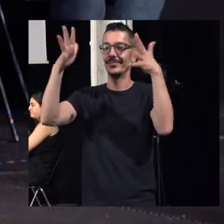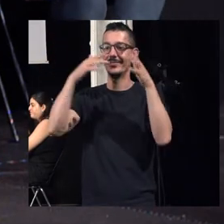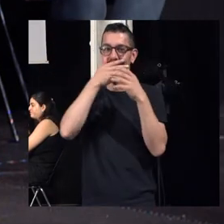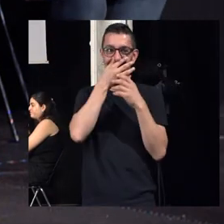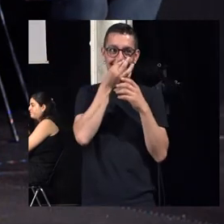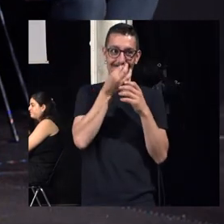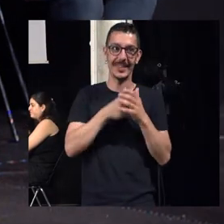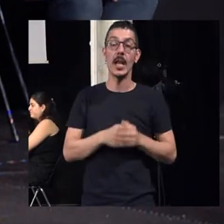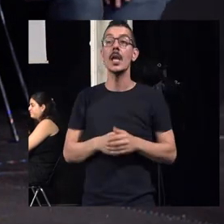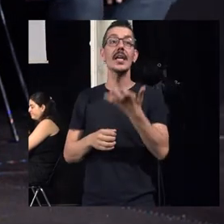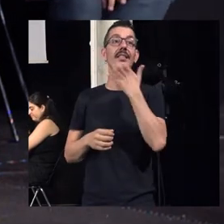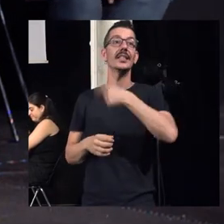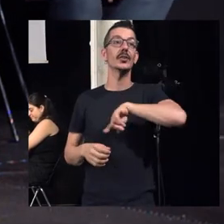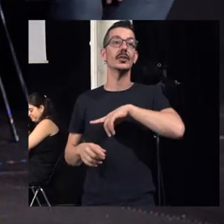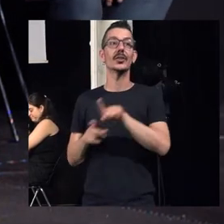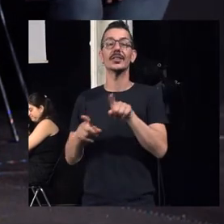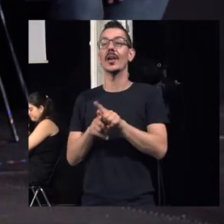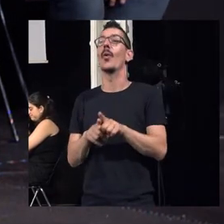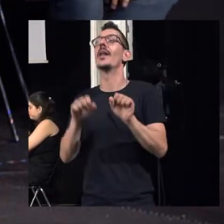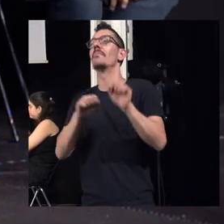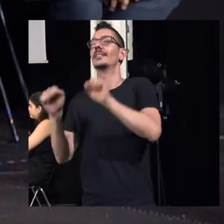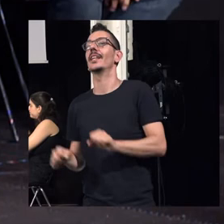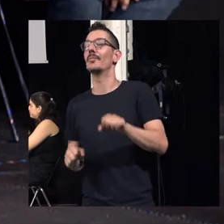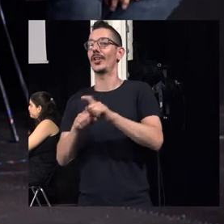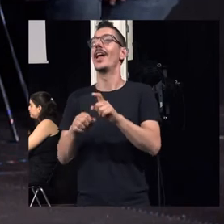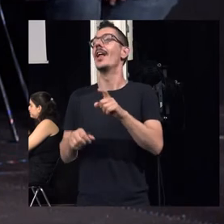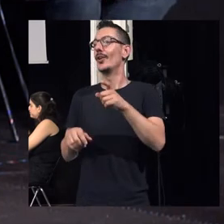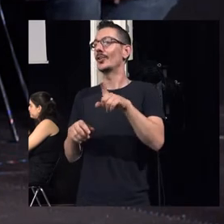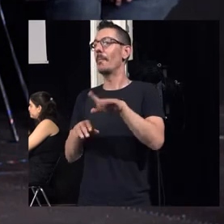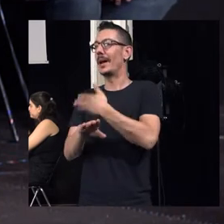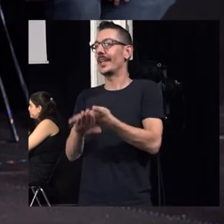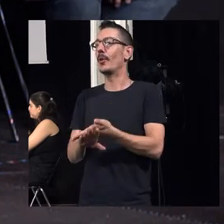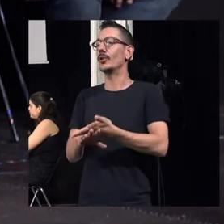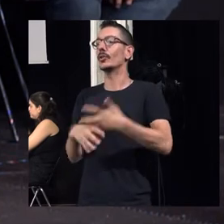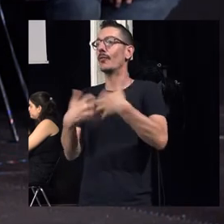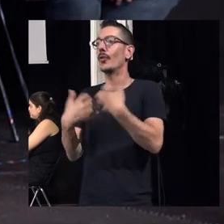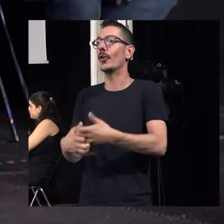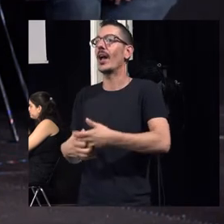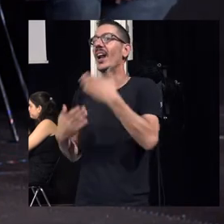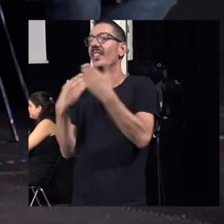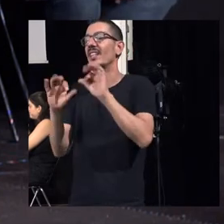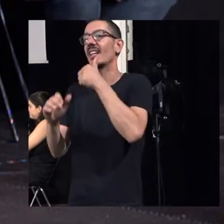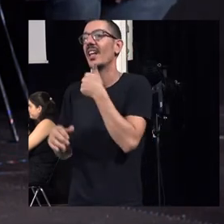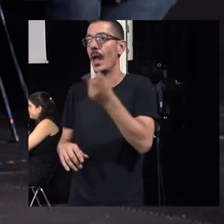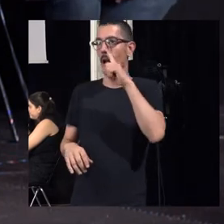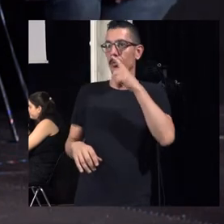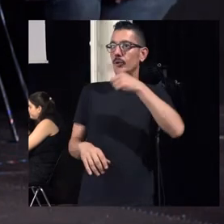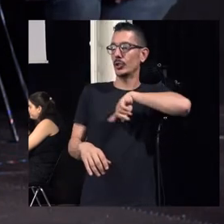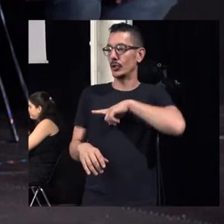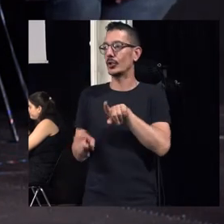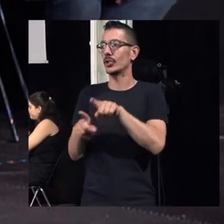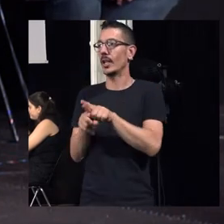Si les mantenemos los matrimonios a las señoras de derecha, o sea, ellas no follan con los señores de derecha, vienen con nosotros y sigue el